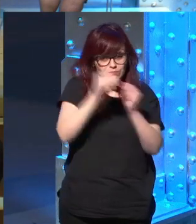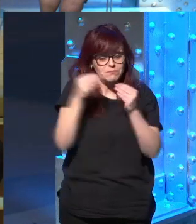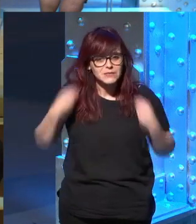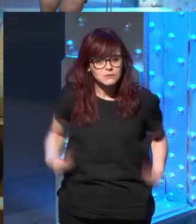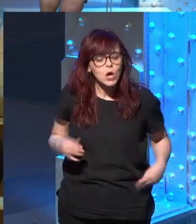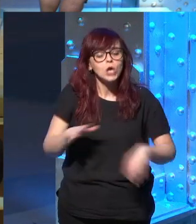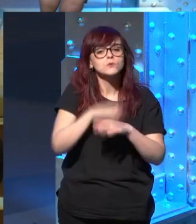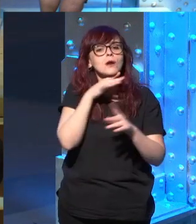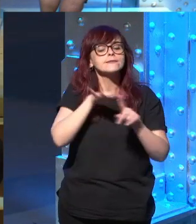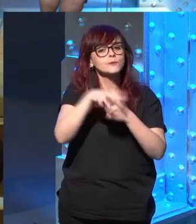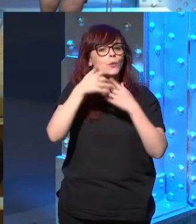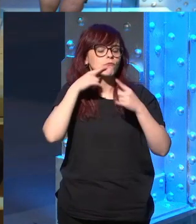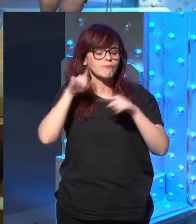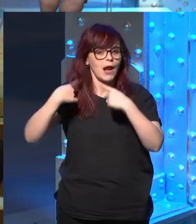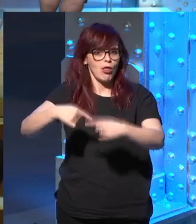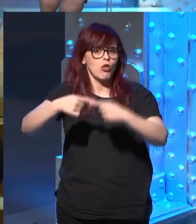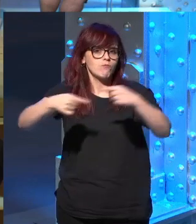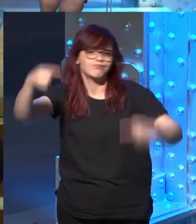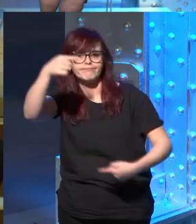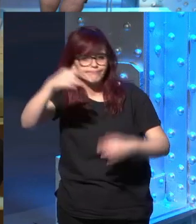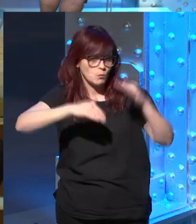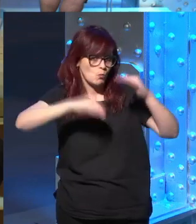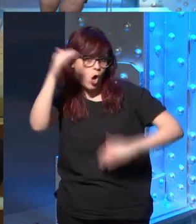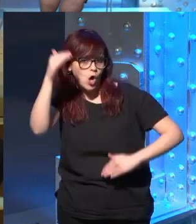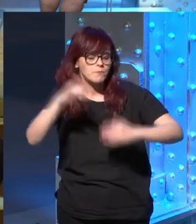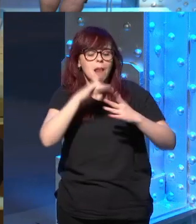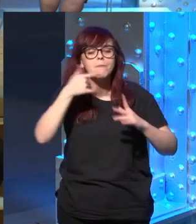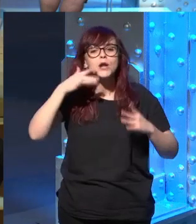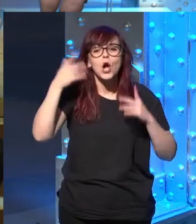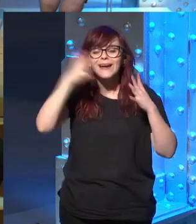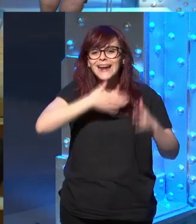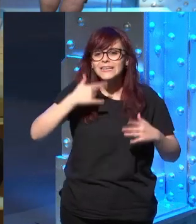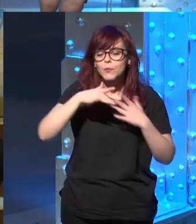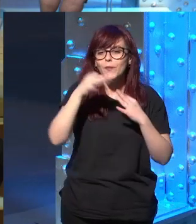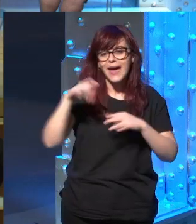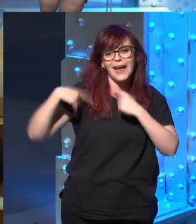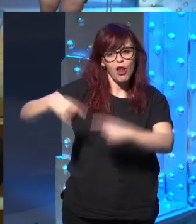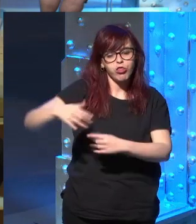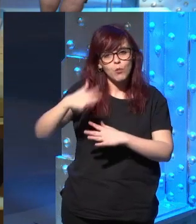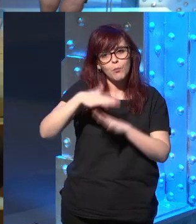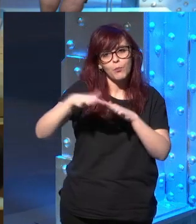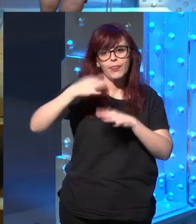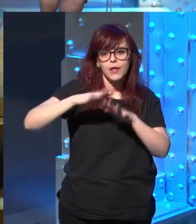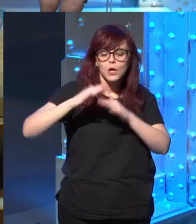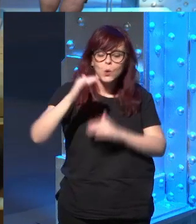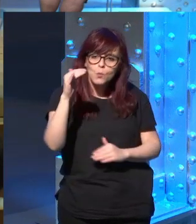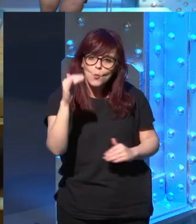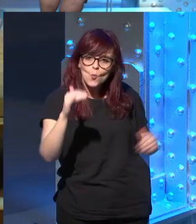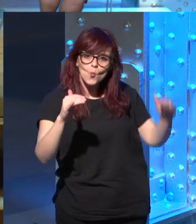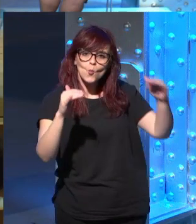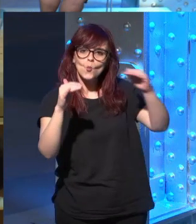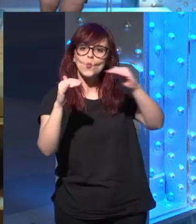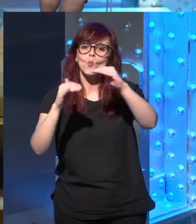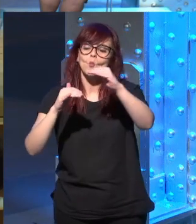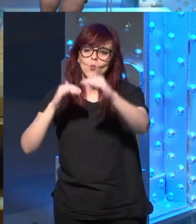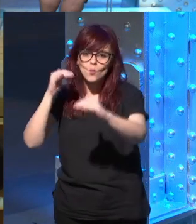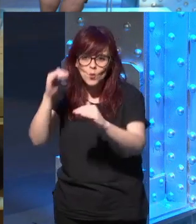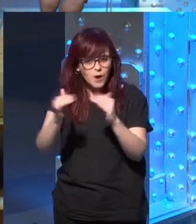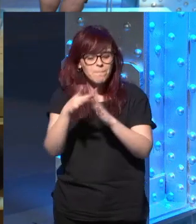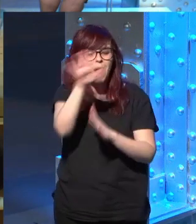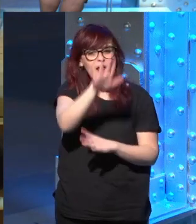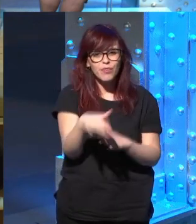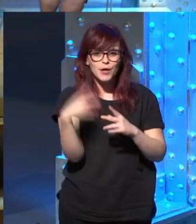en que la hay, efectivamente la hay, yo lo que os pregunto, ¿es insalvable? ¿Vosotros habéis notado que por el hecho de, es decir, que os